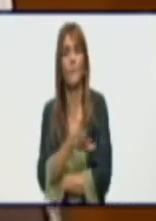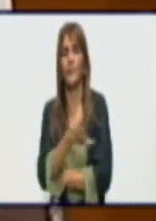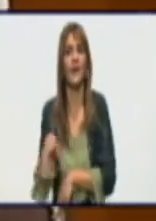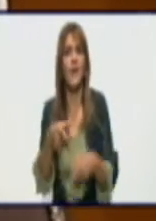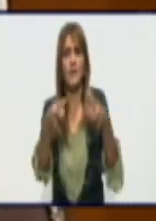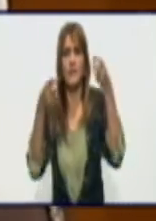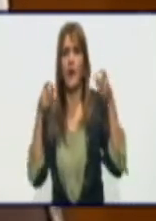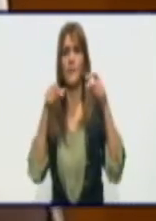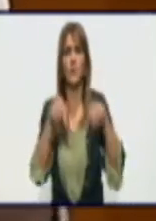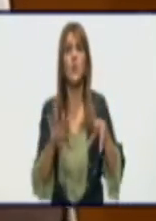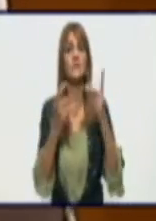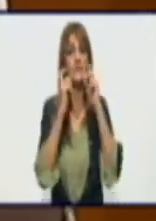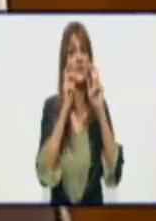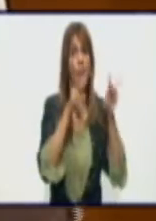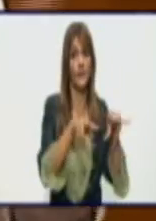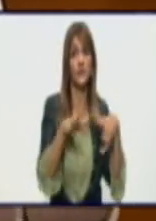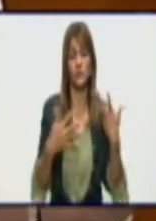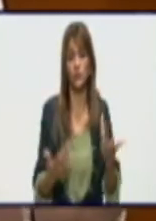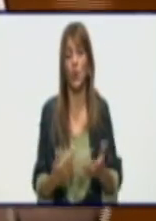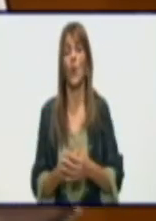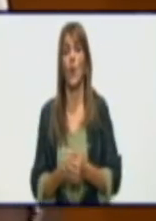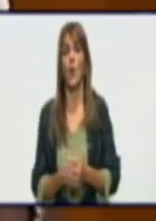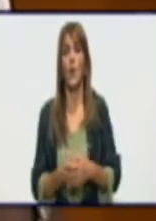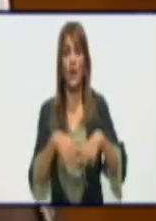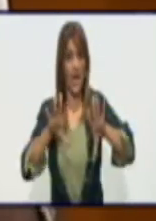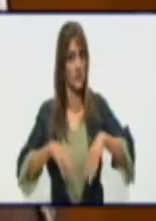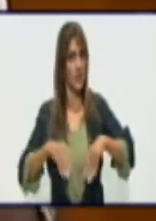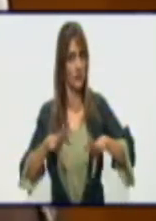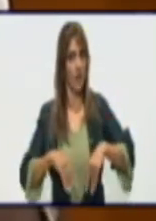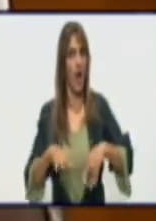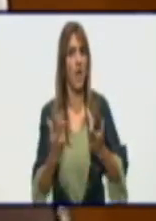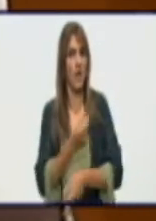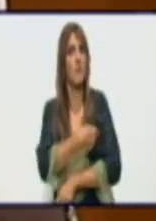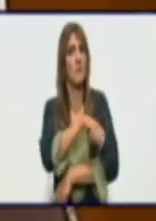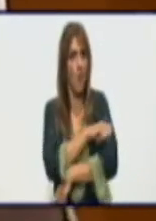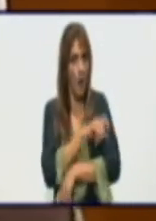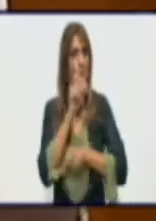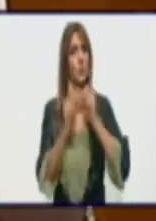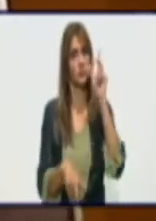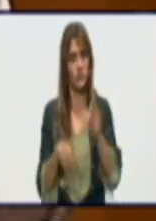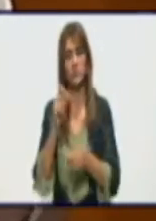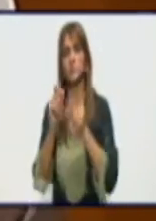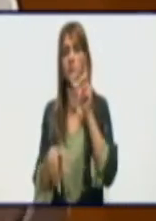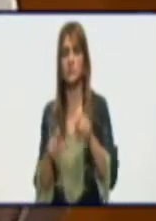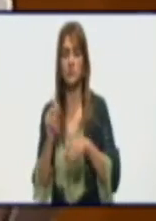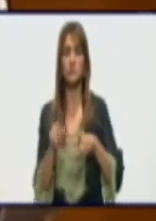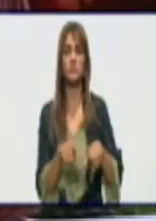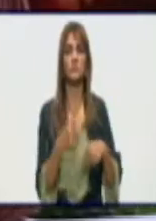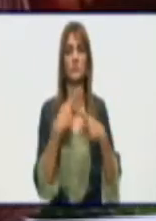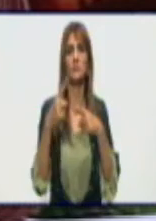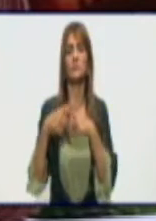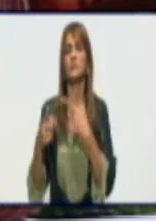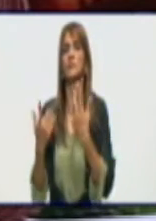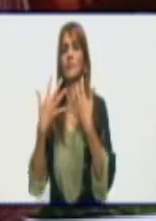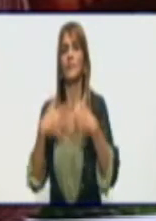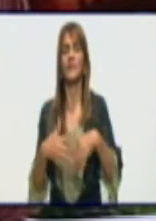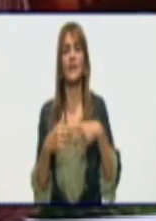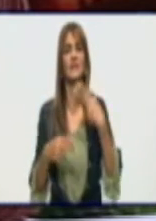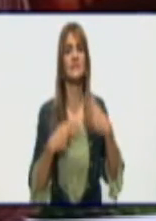hemos visto la aceptación por el recorrido que hemos hecho con la tropa de Bayamo y de la provincia, hemos visto la aceptación y la demanda que han tenido. Me estás hablando de la